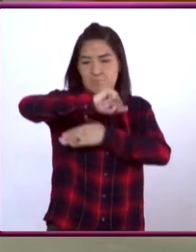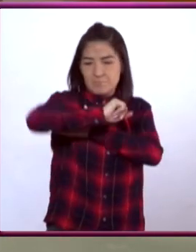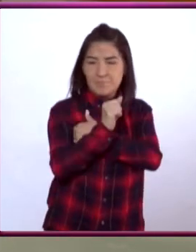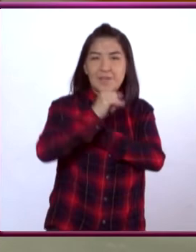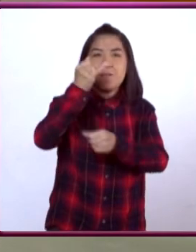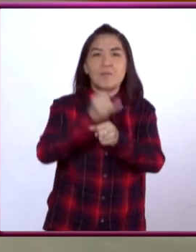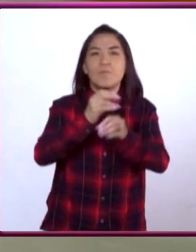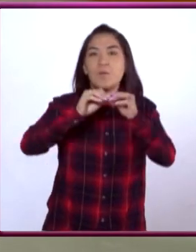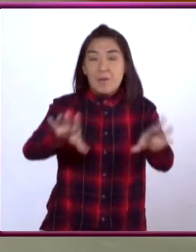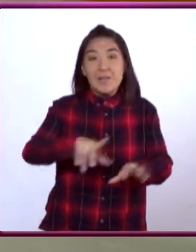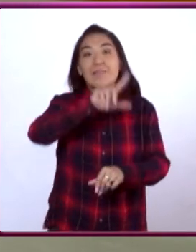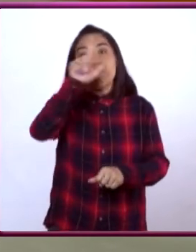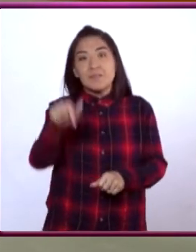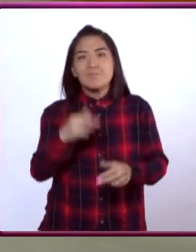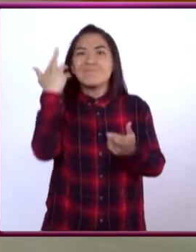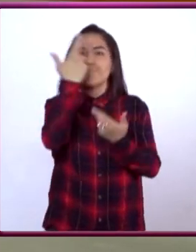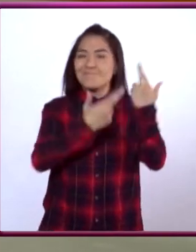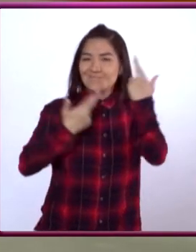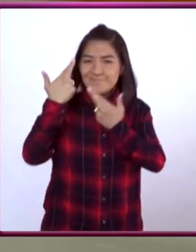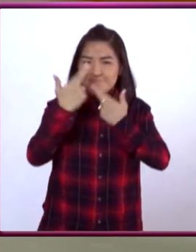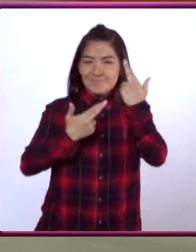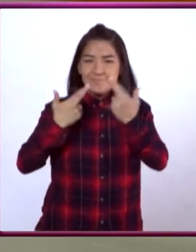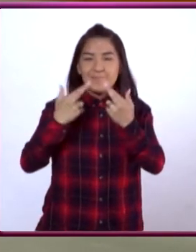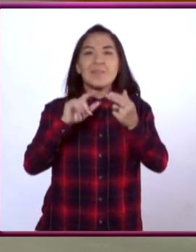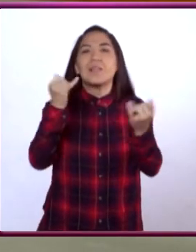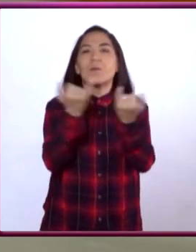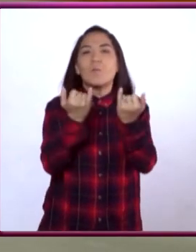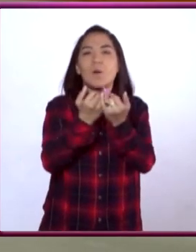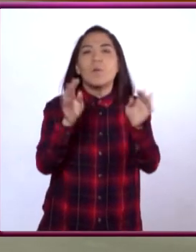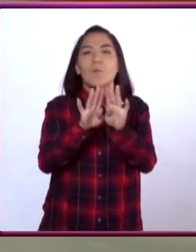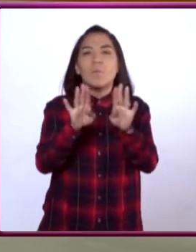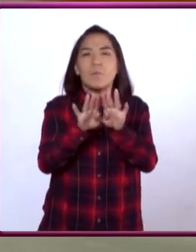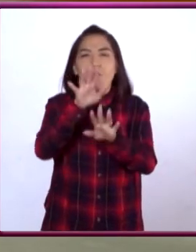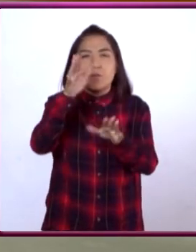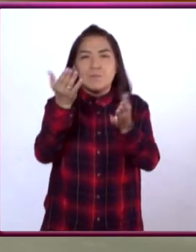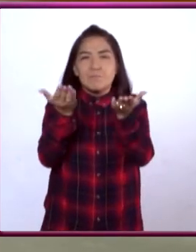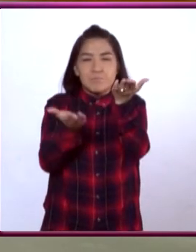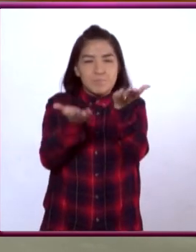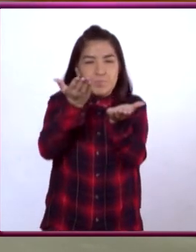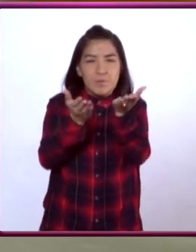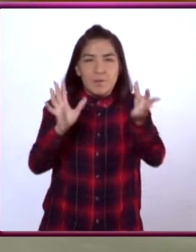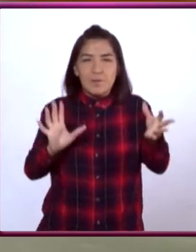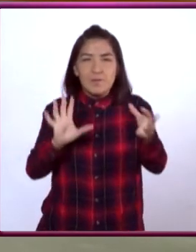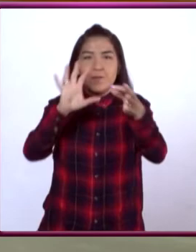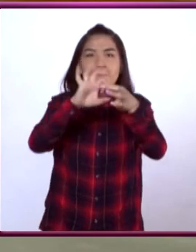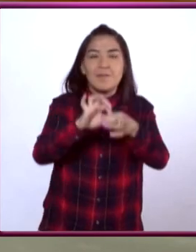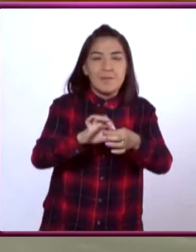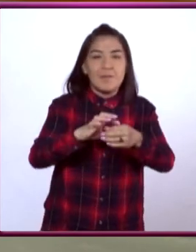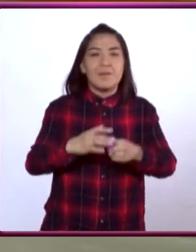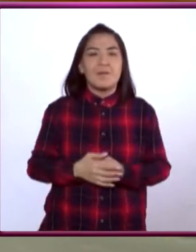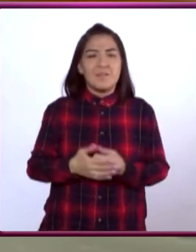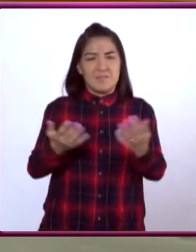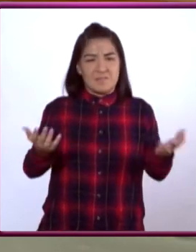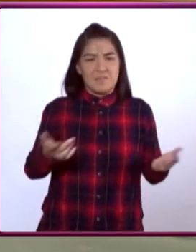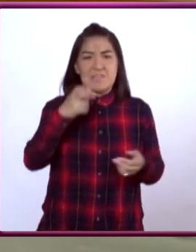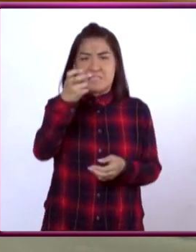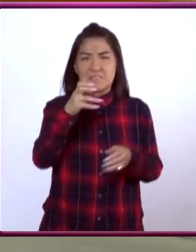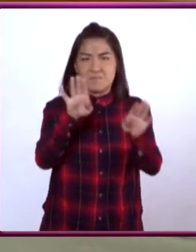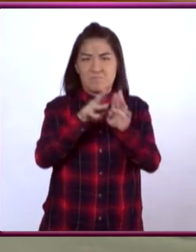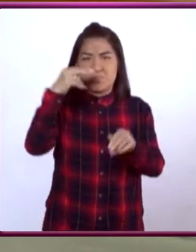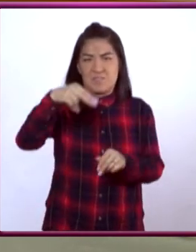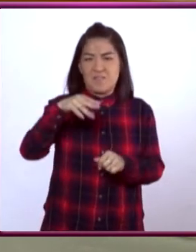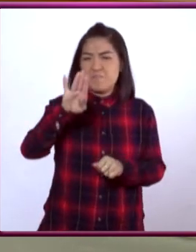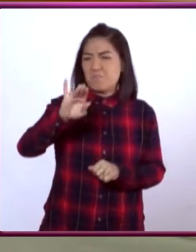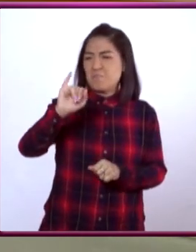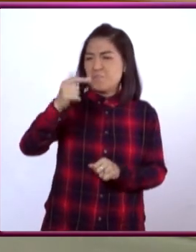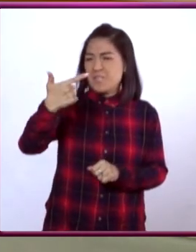para almacenar estos datos y después analizarlos, es decir, que de manera paralela se desarrolló más ciencia. Ah,